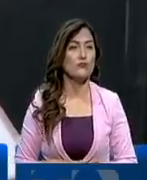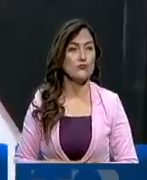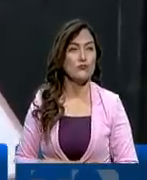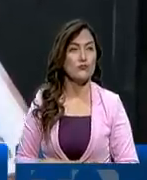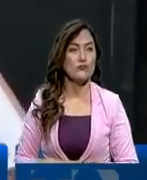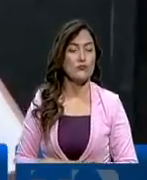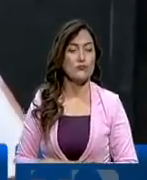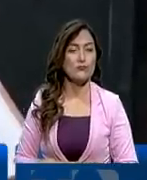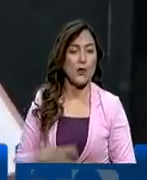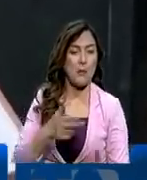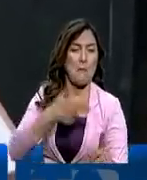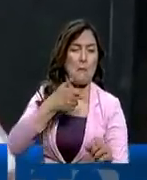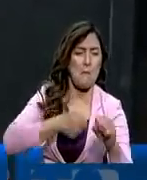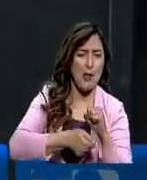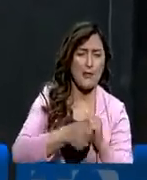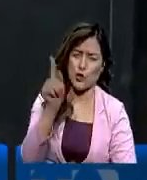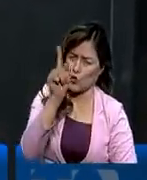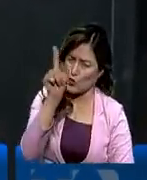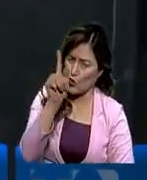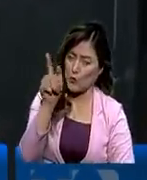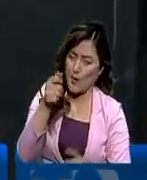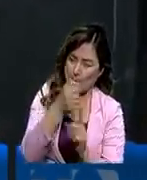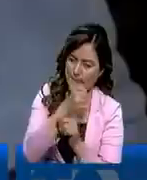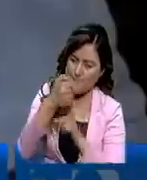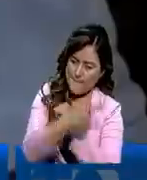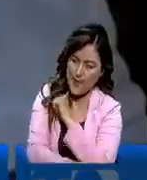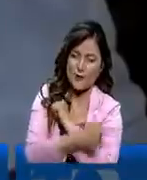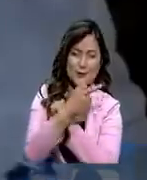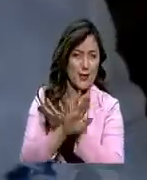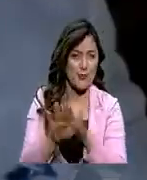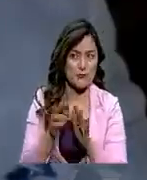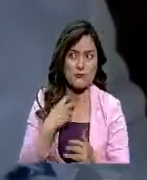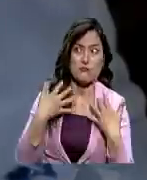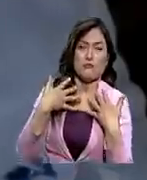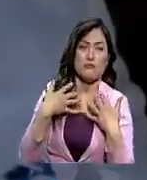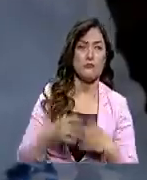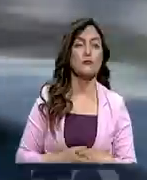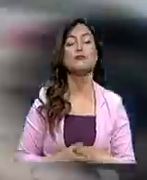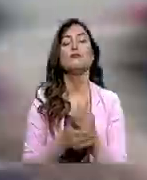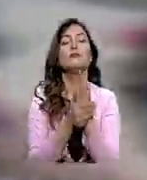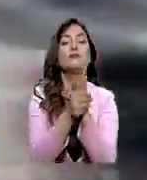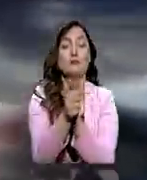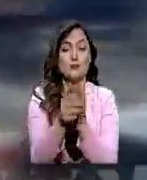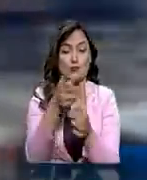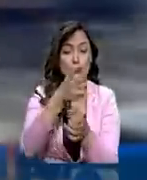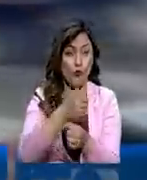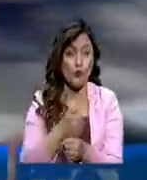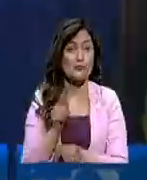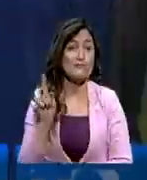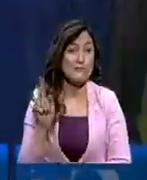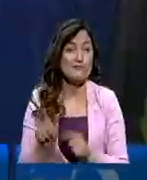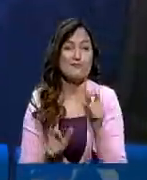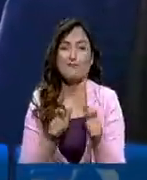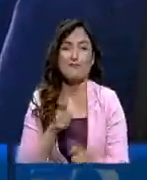o sea, que le maten ni nada. O sea, más o menos hay por lo menos un escarmiento. Según el experto en seguridad Mario Pazniño, esto se debe a que las personas